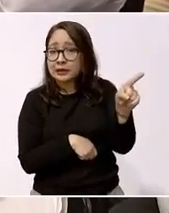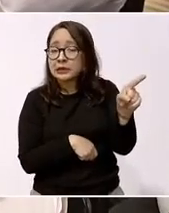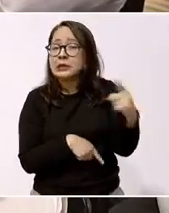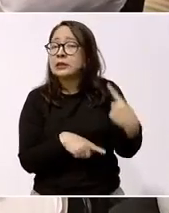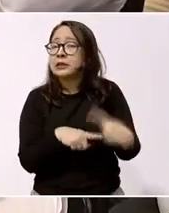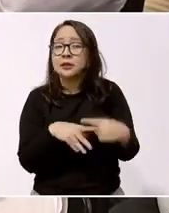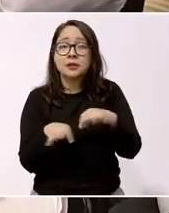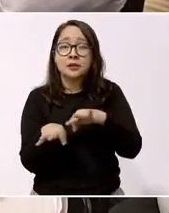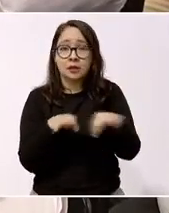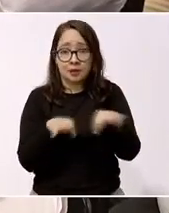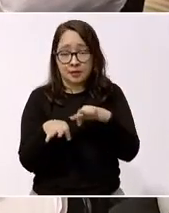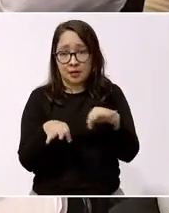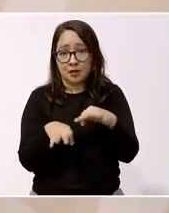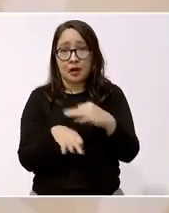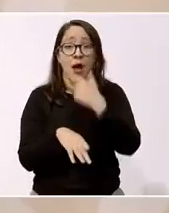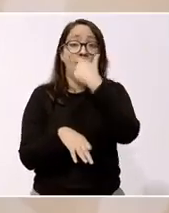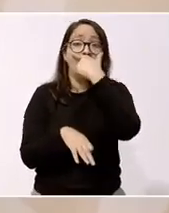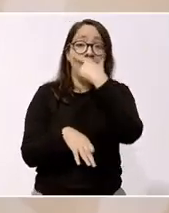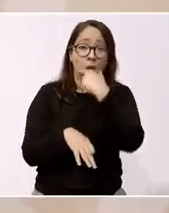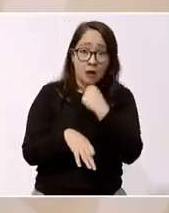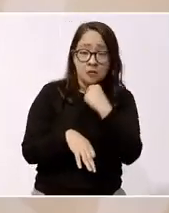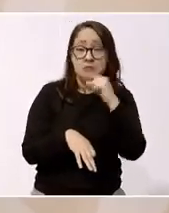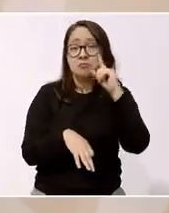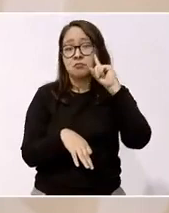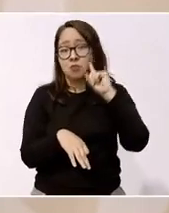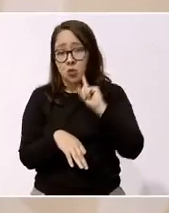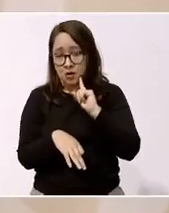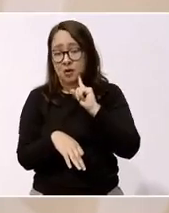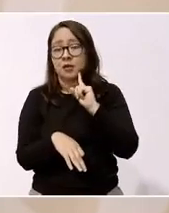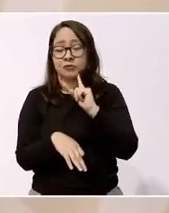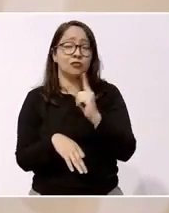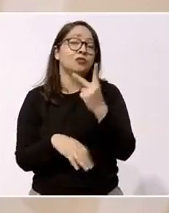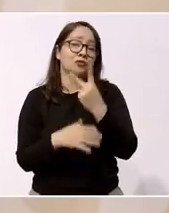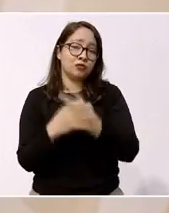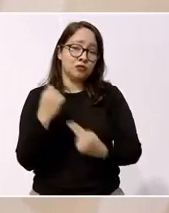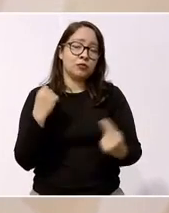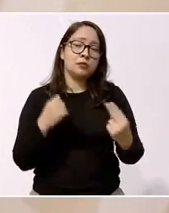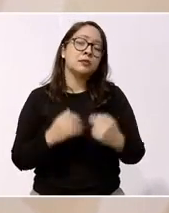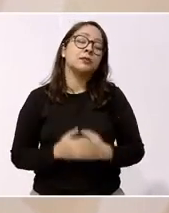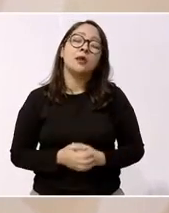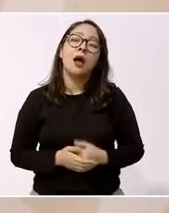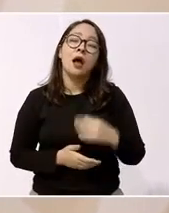trabajan mujeres y hombres. Ahora